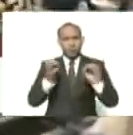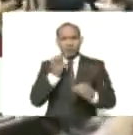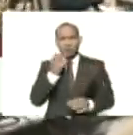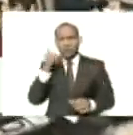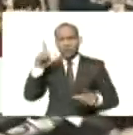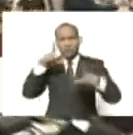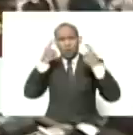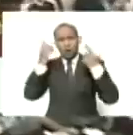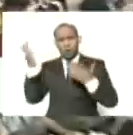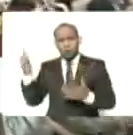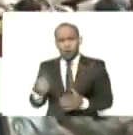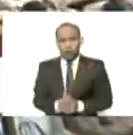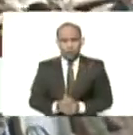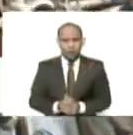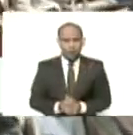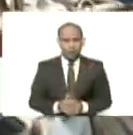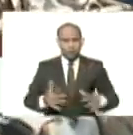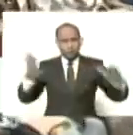ejemplo.